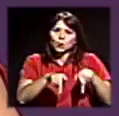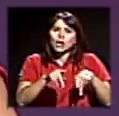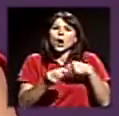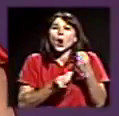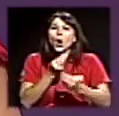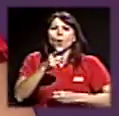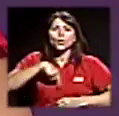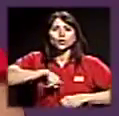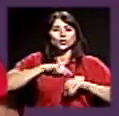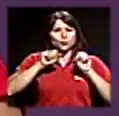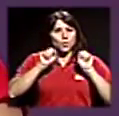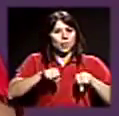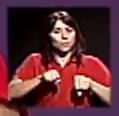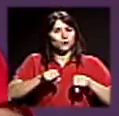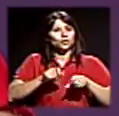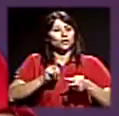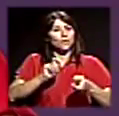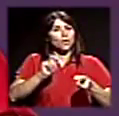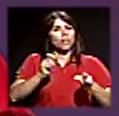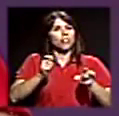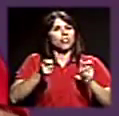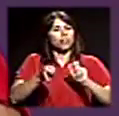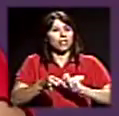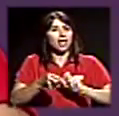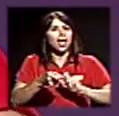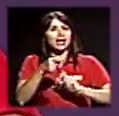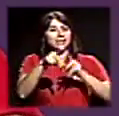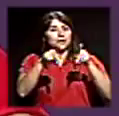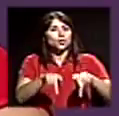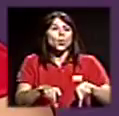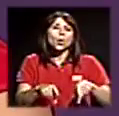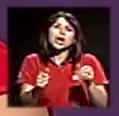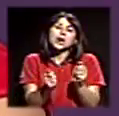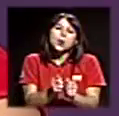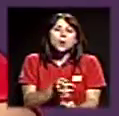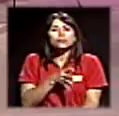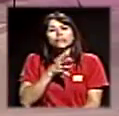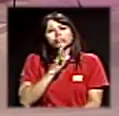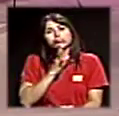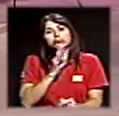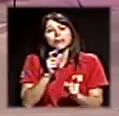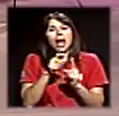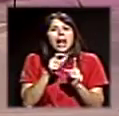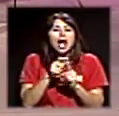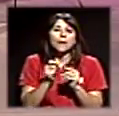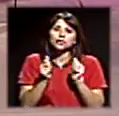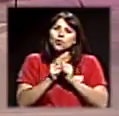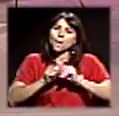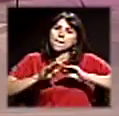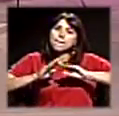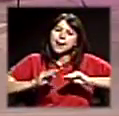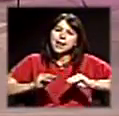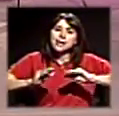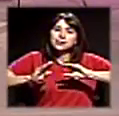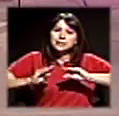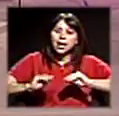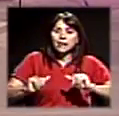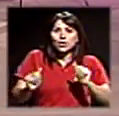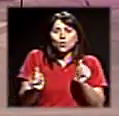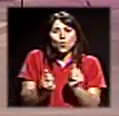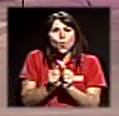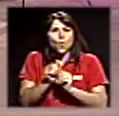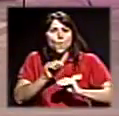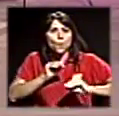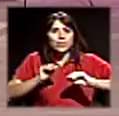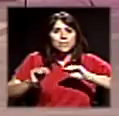restaurar o cómo uno puede restaurar a esa persona. A través de palabras, de un masaje, de un movimiento,